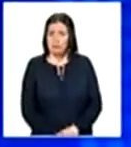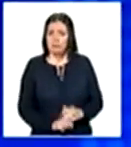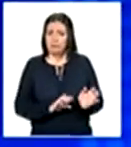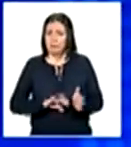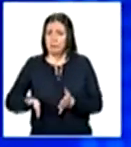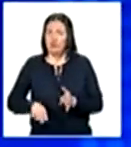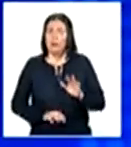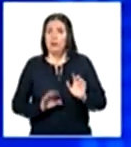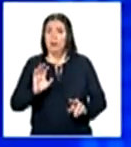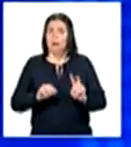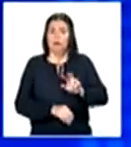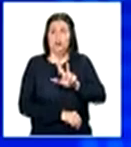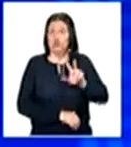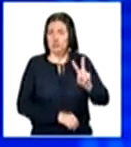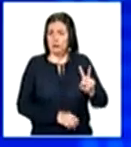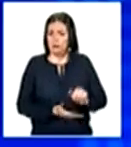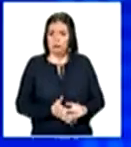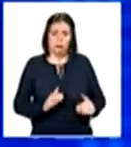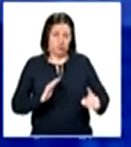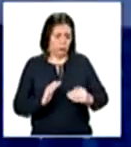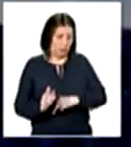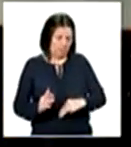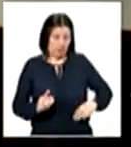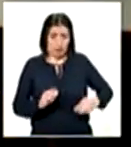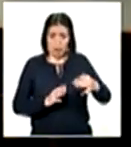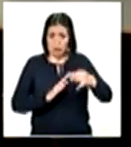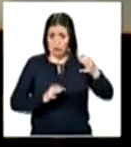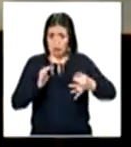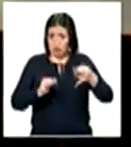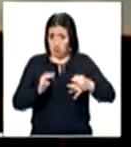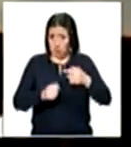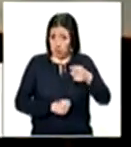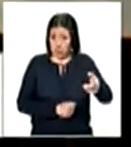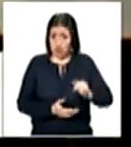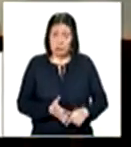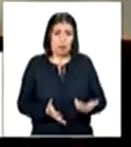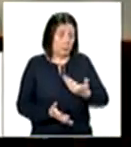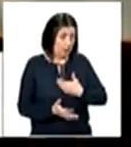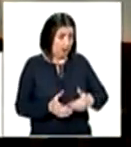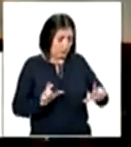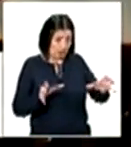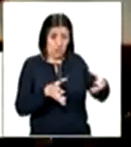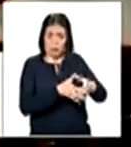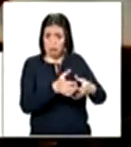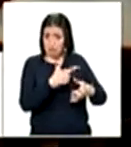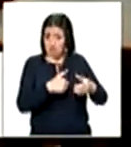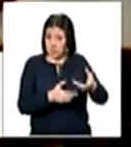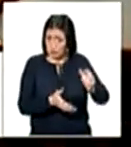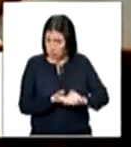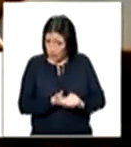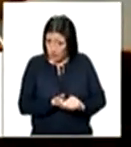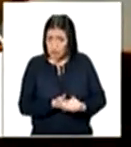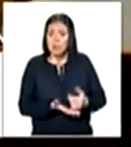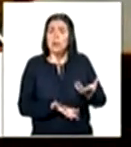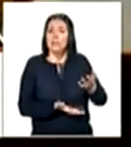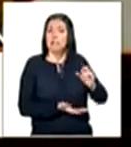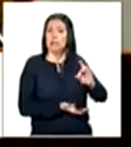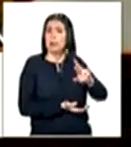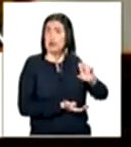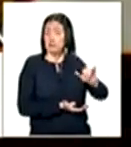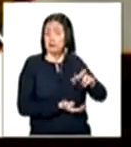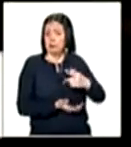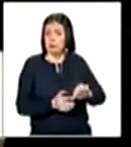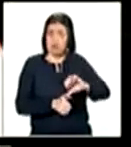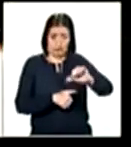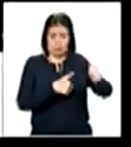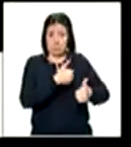las 12:32. El Ministerio de Justicia y Derechos Humanos confirmó que el cargo de presidente de la Comisión de Gracias Presidenciales será ocupado por el actual